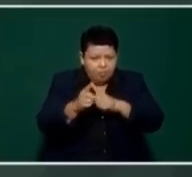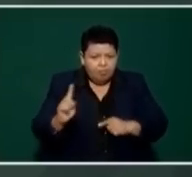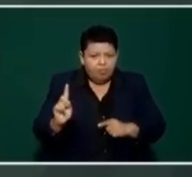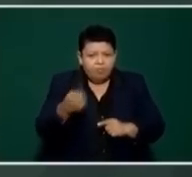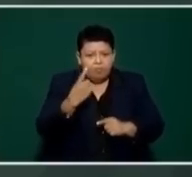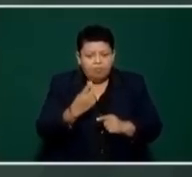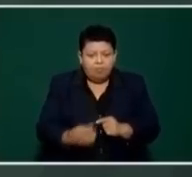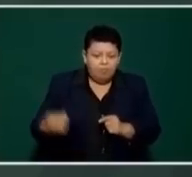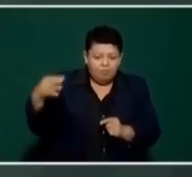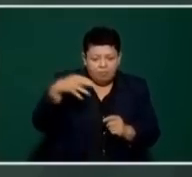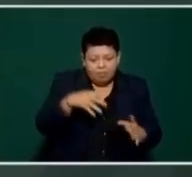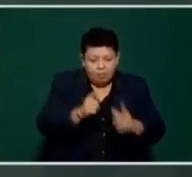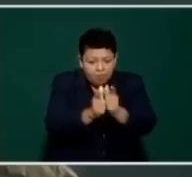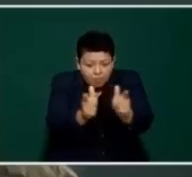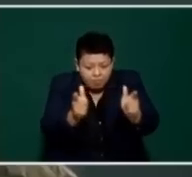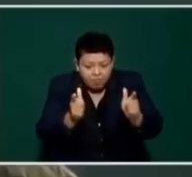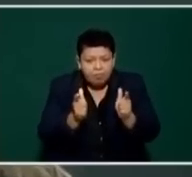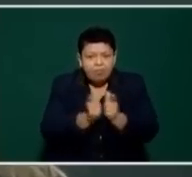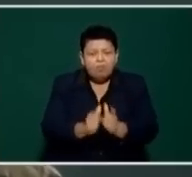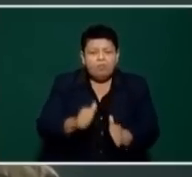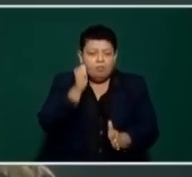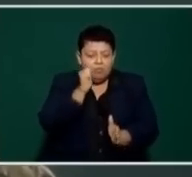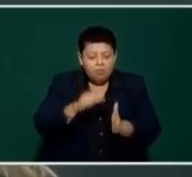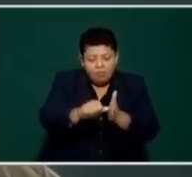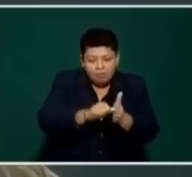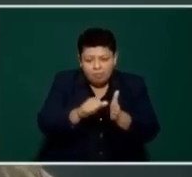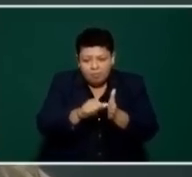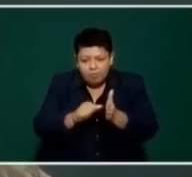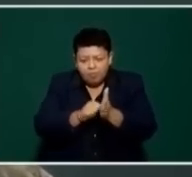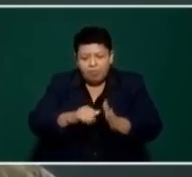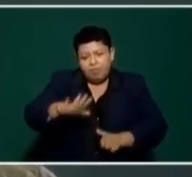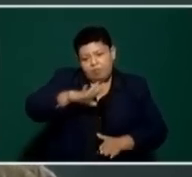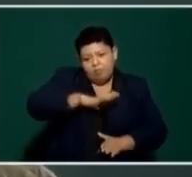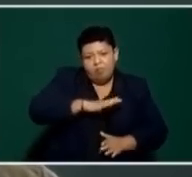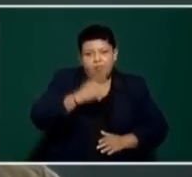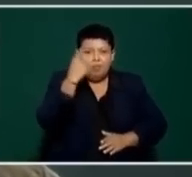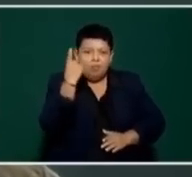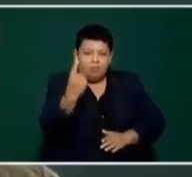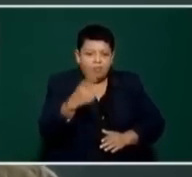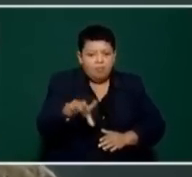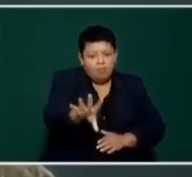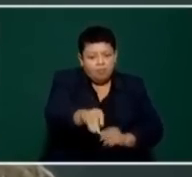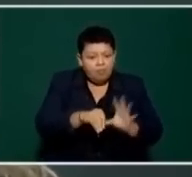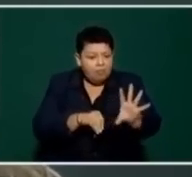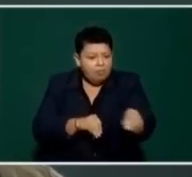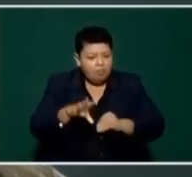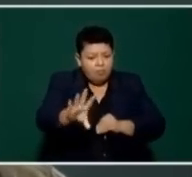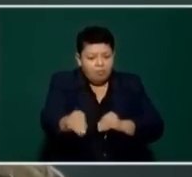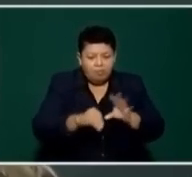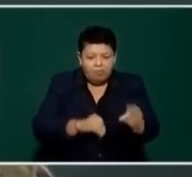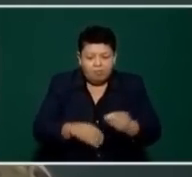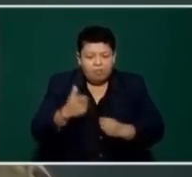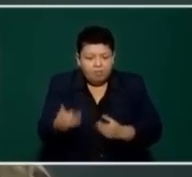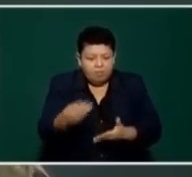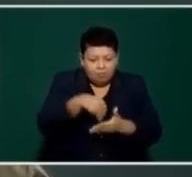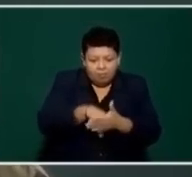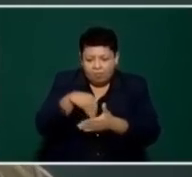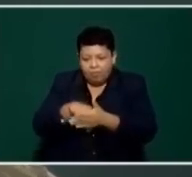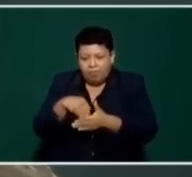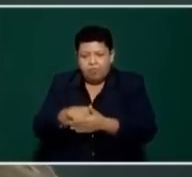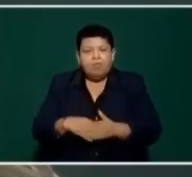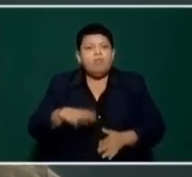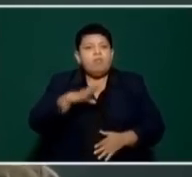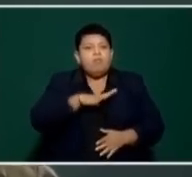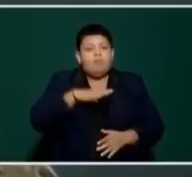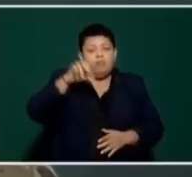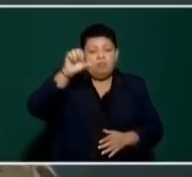por bandas, cada mes vamos a ir teniendo una. Conforme vayamos recolectando el recurso, vamos a ir teniendo sargaceras,